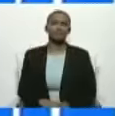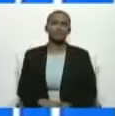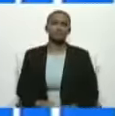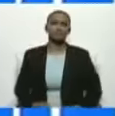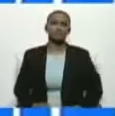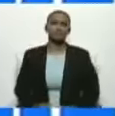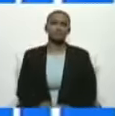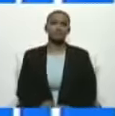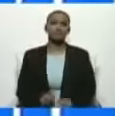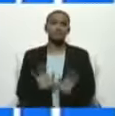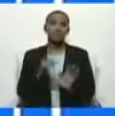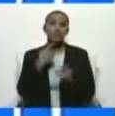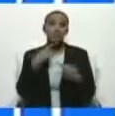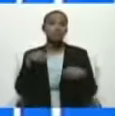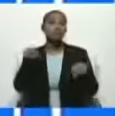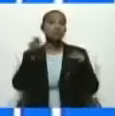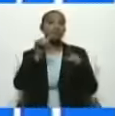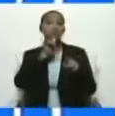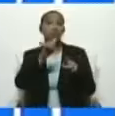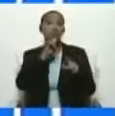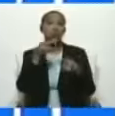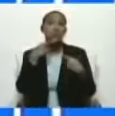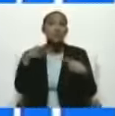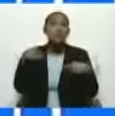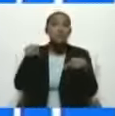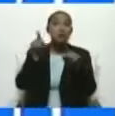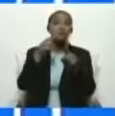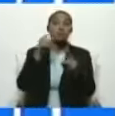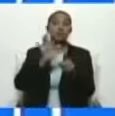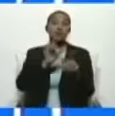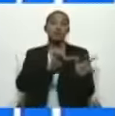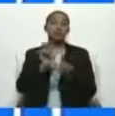Por ahí está diciendo que reconoce. Pero antes dijo,